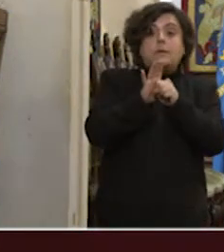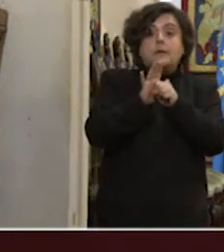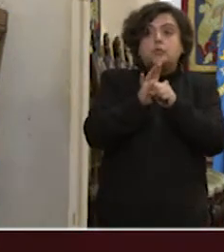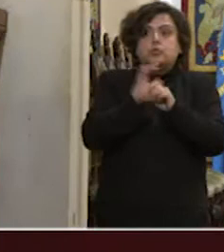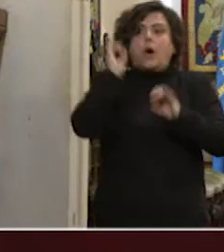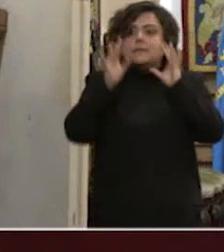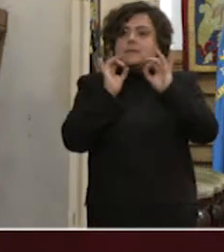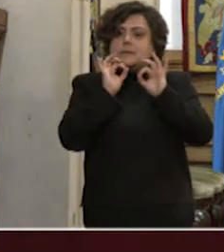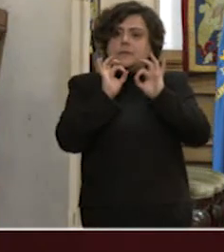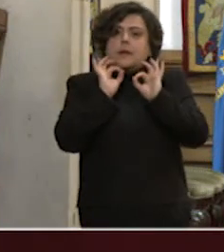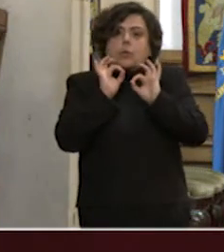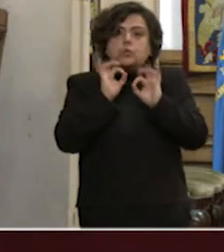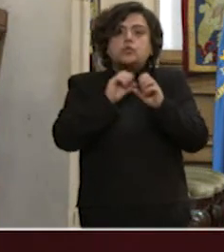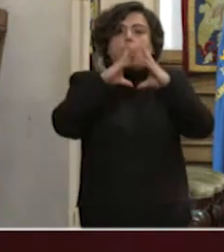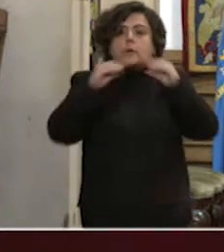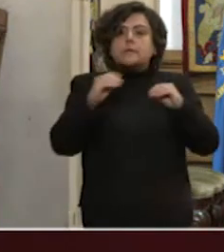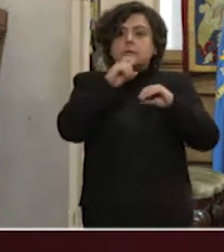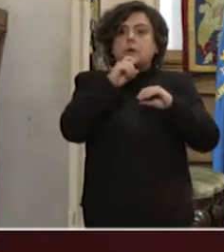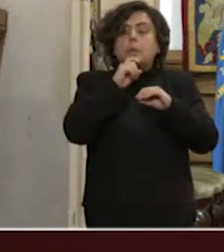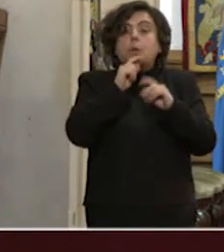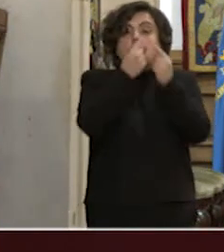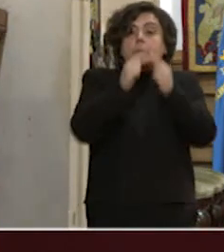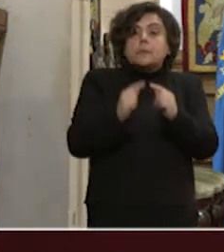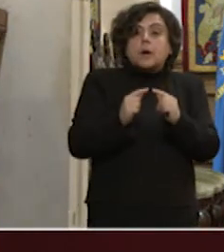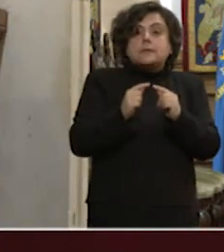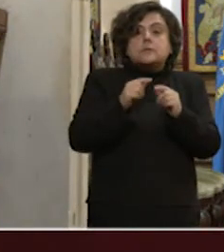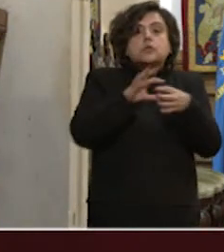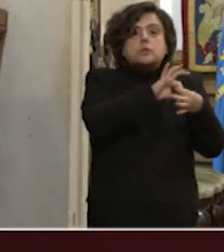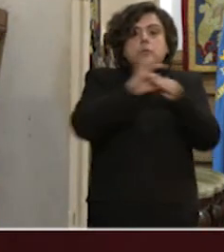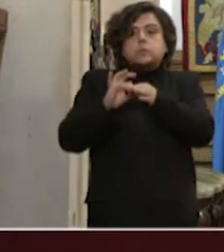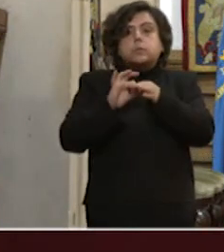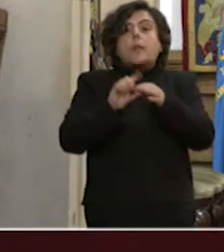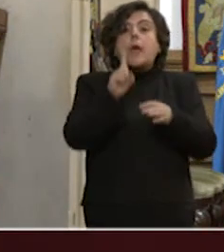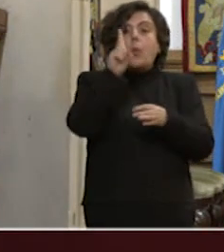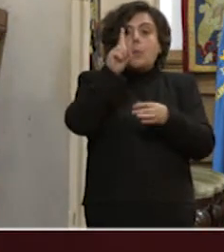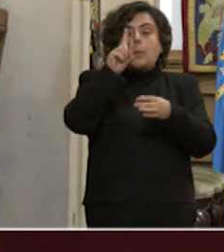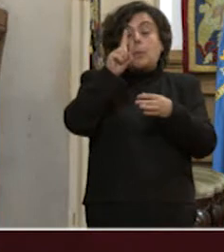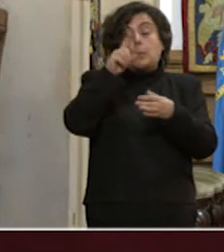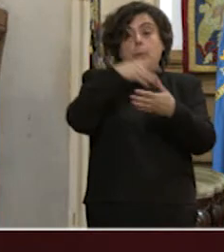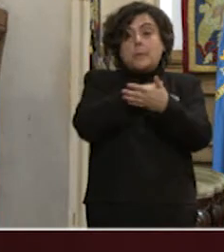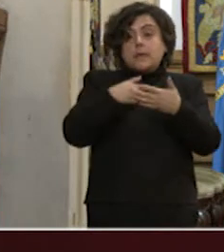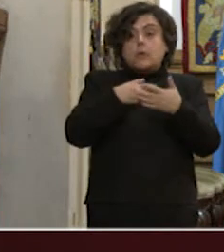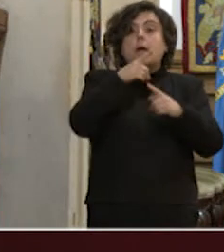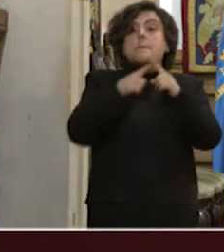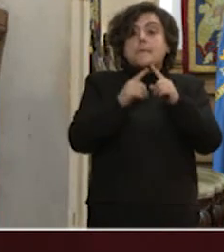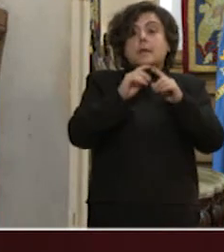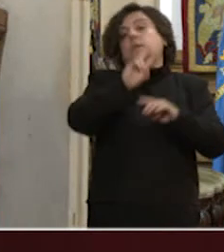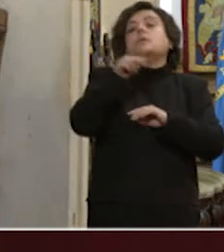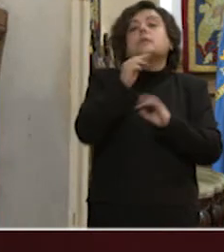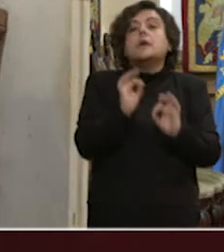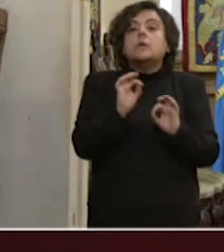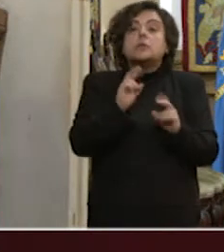con una previsión de gastos asociados directamente a la pandemia de más de 1,5 millones de euros. En segundo